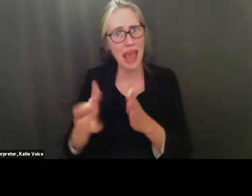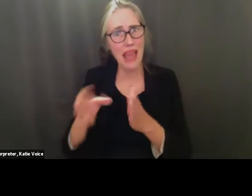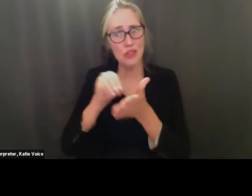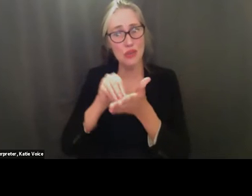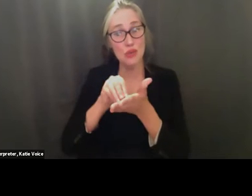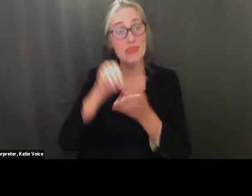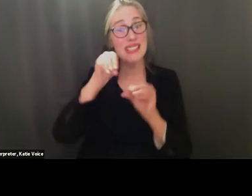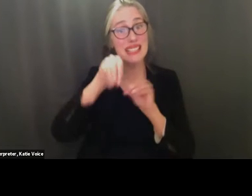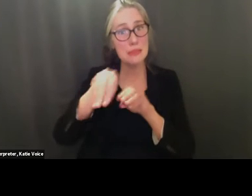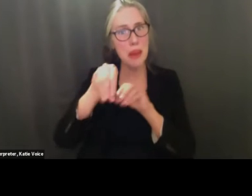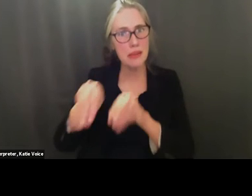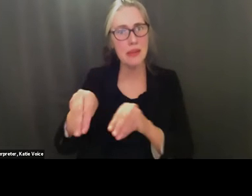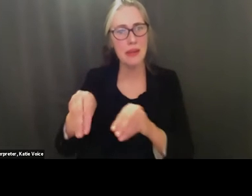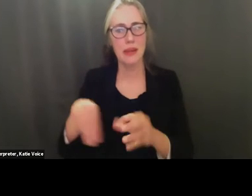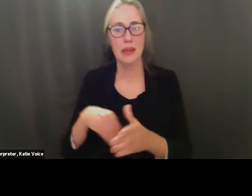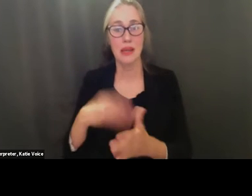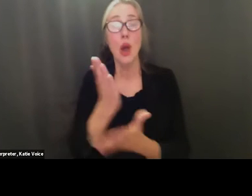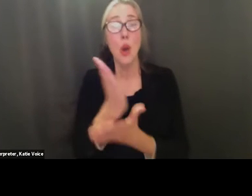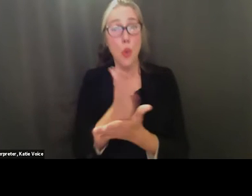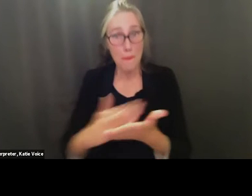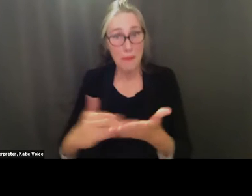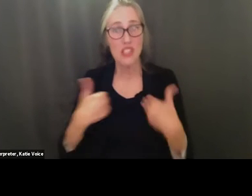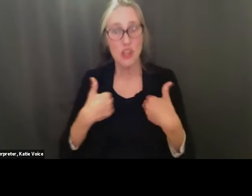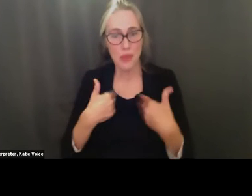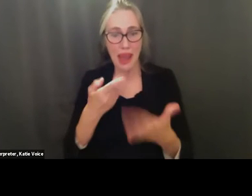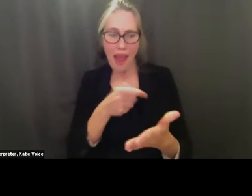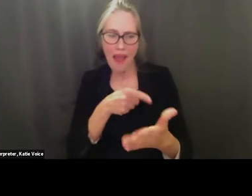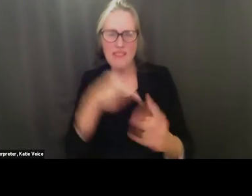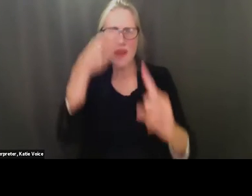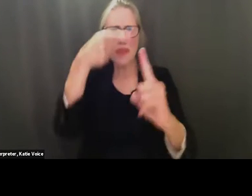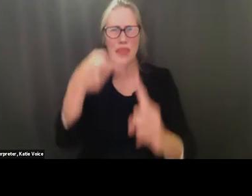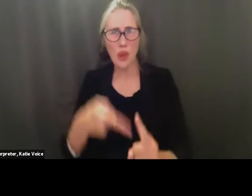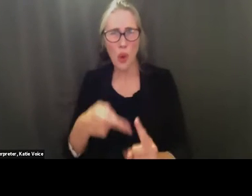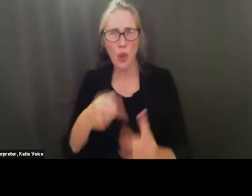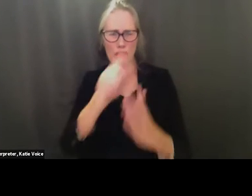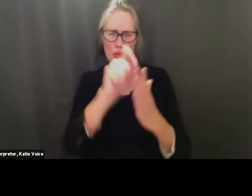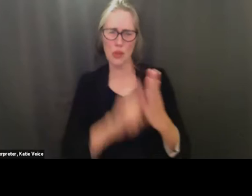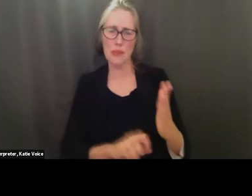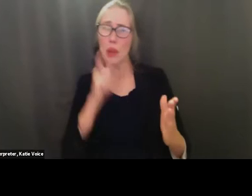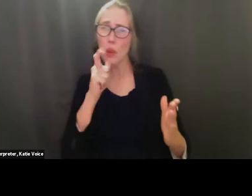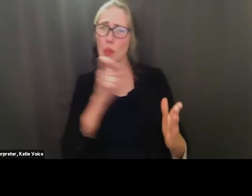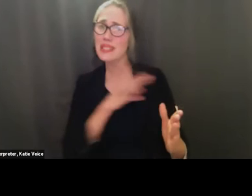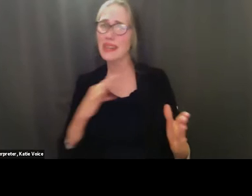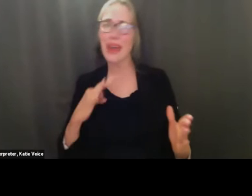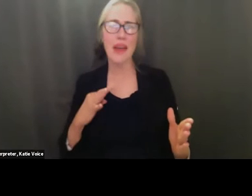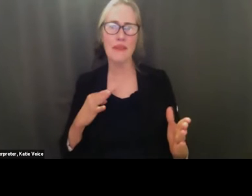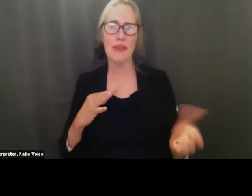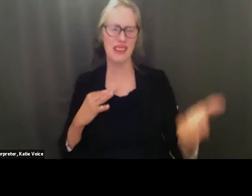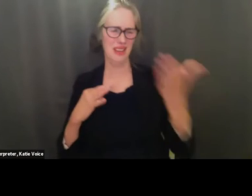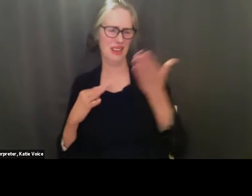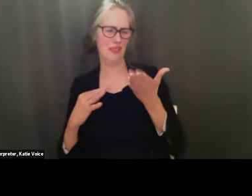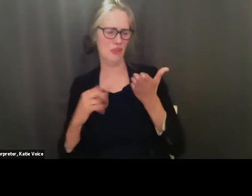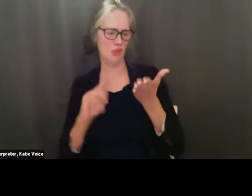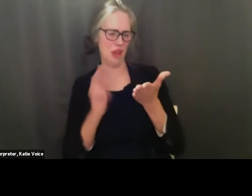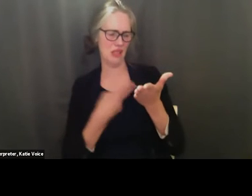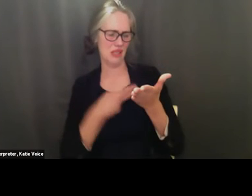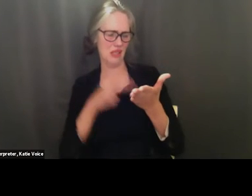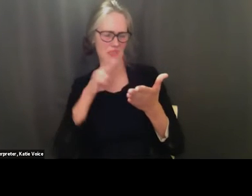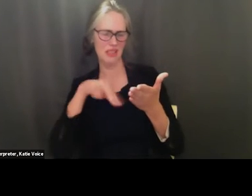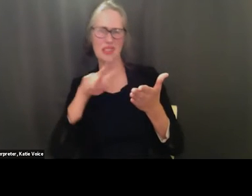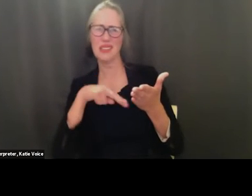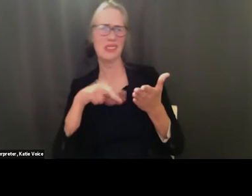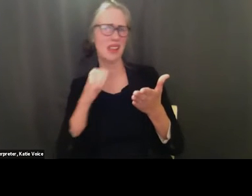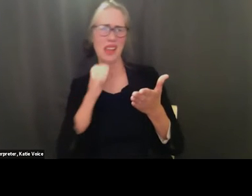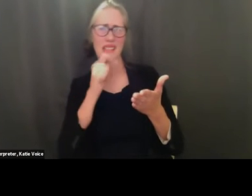distrito escolar lo va a gastar. Hemos recibido información del presupuesto, pero las metas del presupuesto fueron redactadas por los miembros del personal